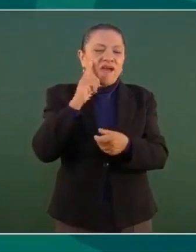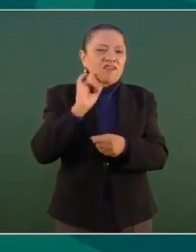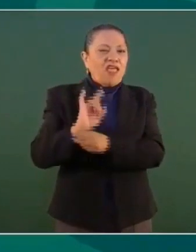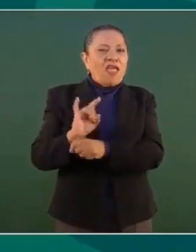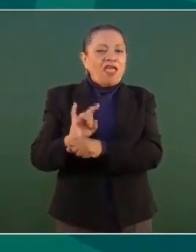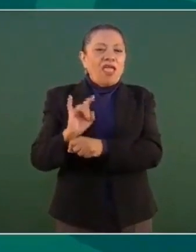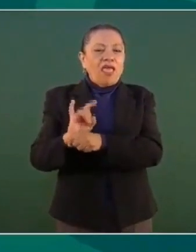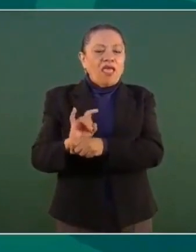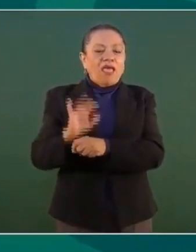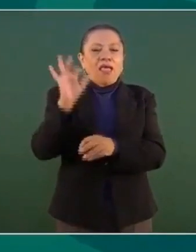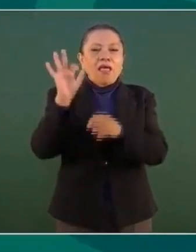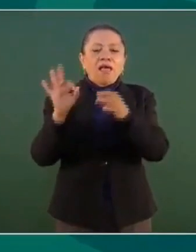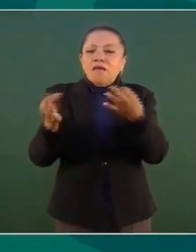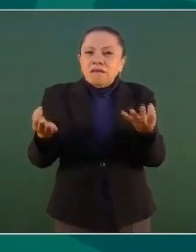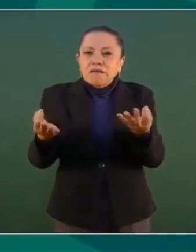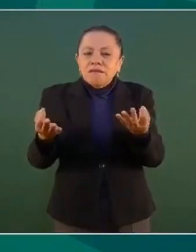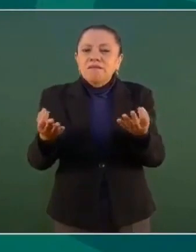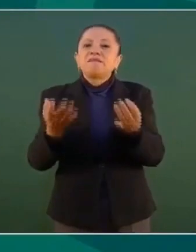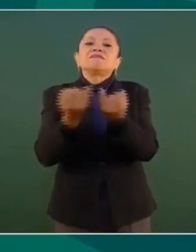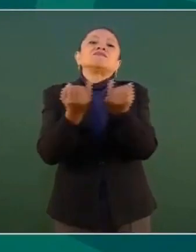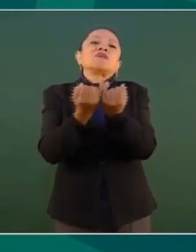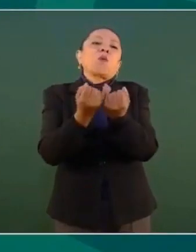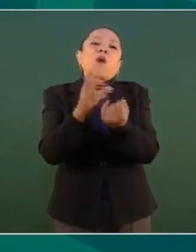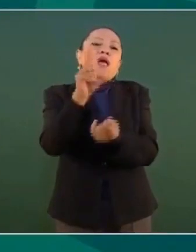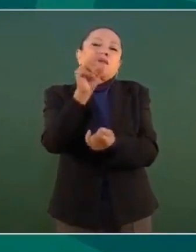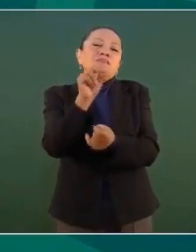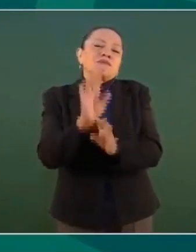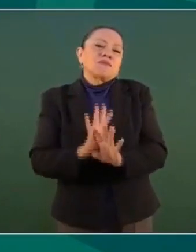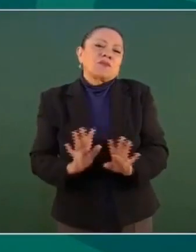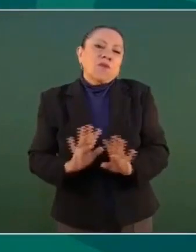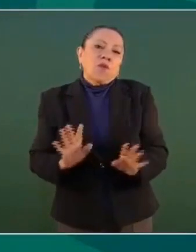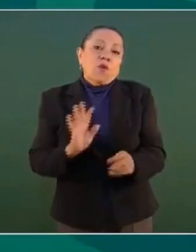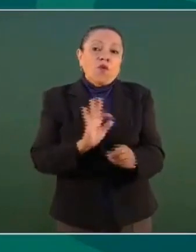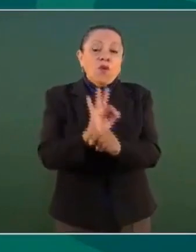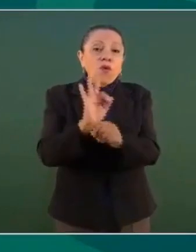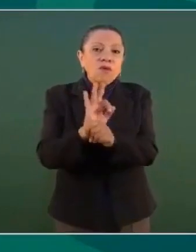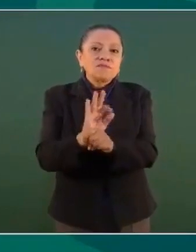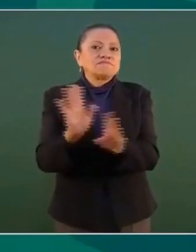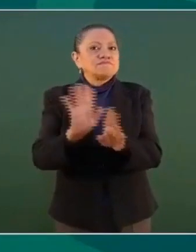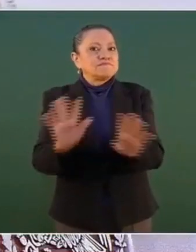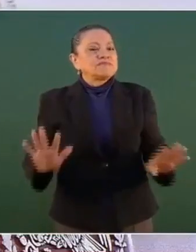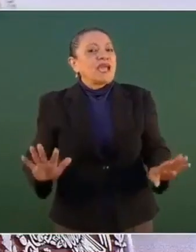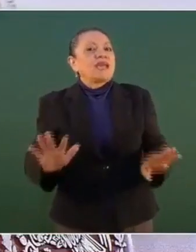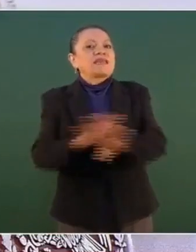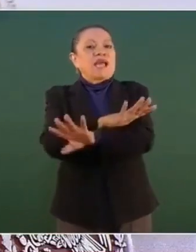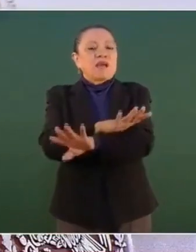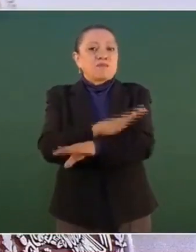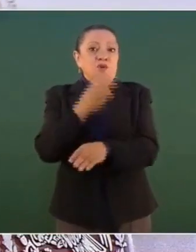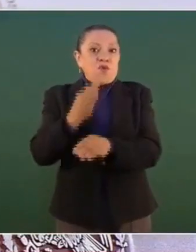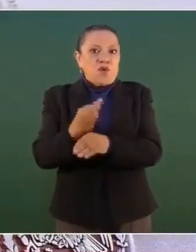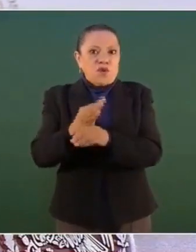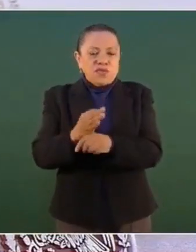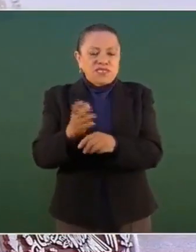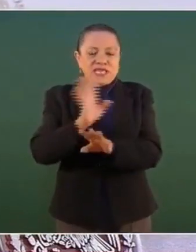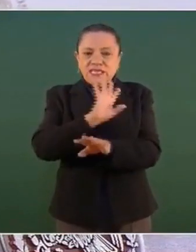Entonces ya no es lo mismo, ya cambió. Las